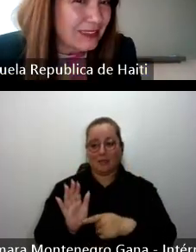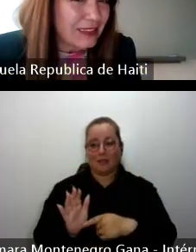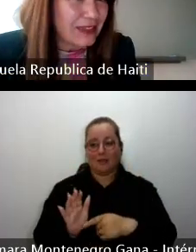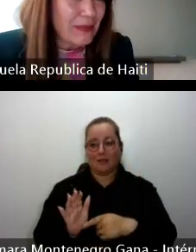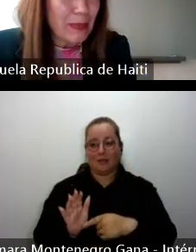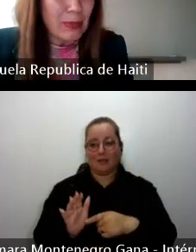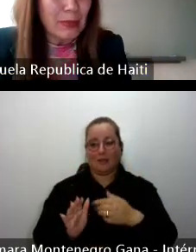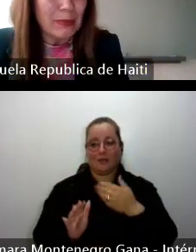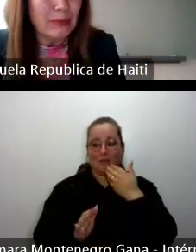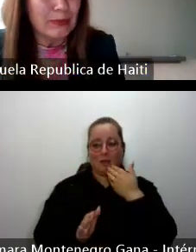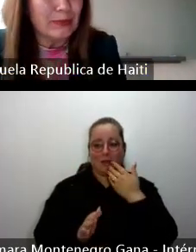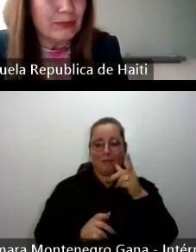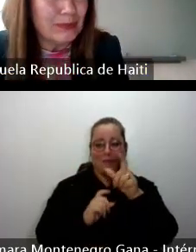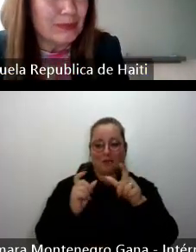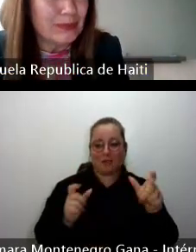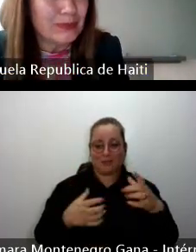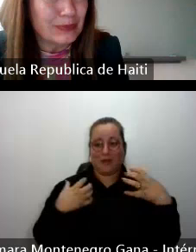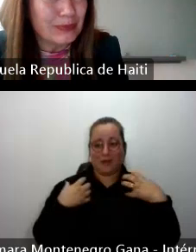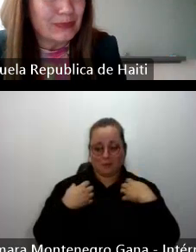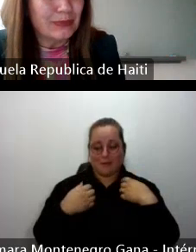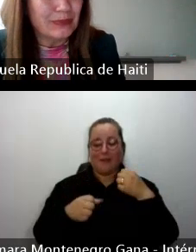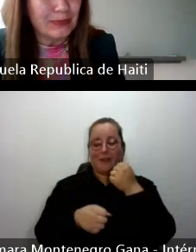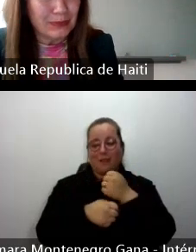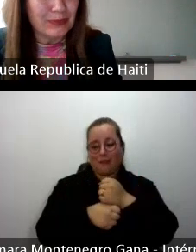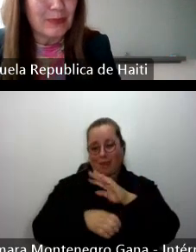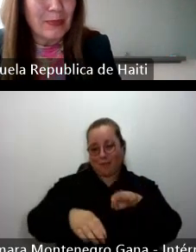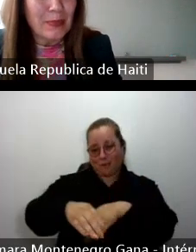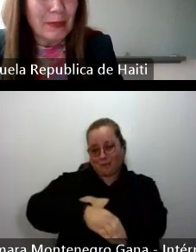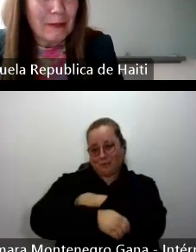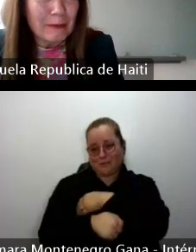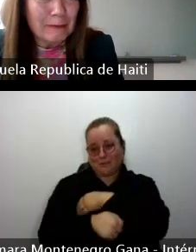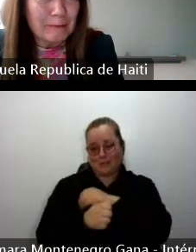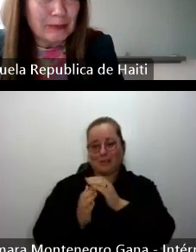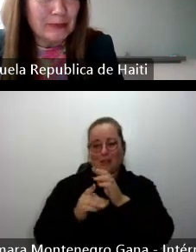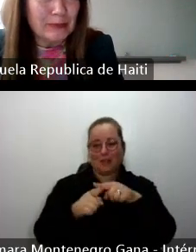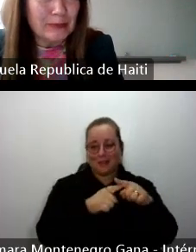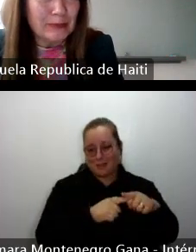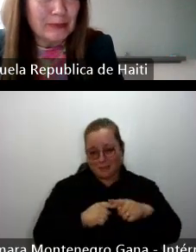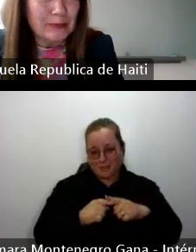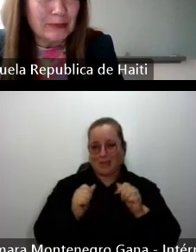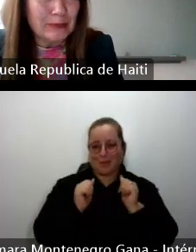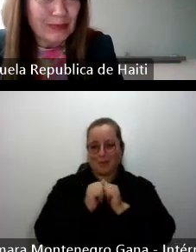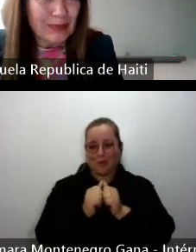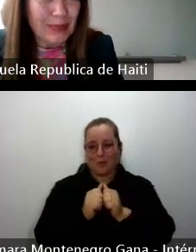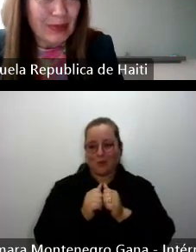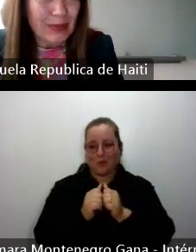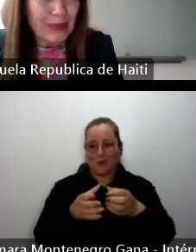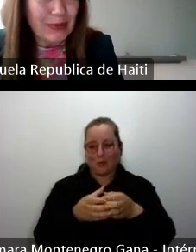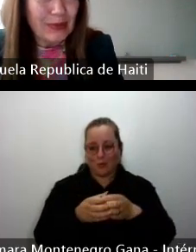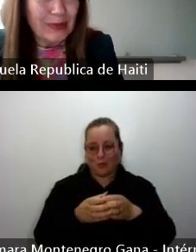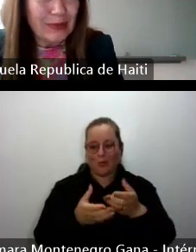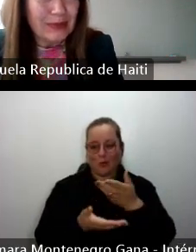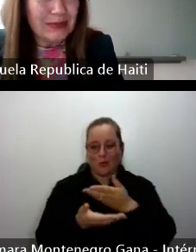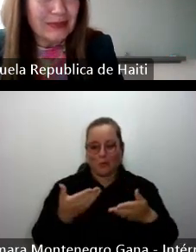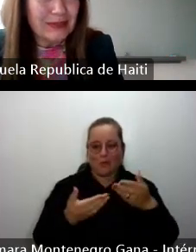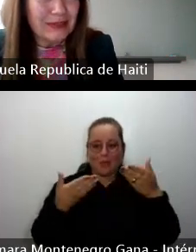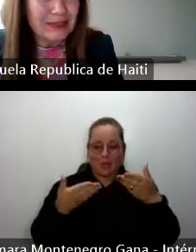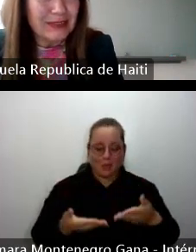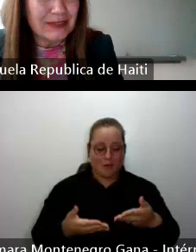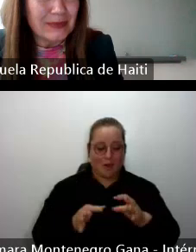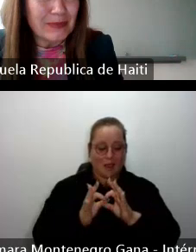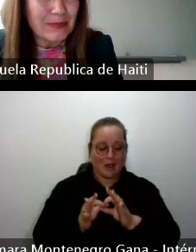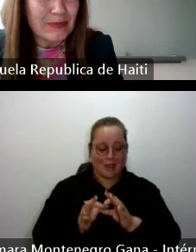y presentó la trabajadora social que es parte del equipo de convivencia, ¿ya? Ahora viene, directora, agradecer